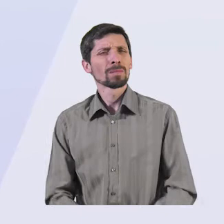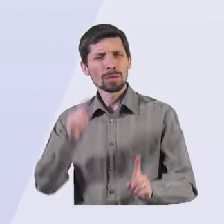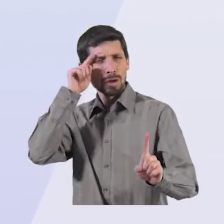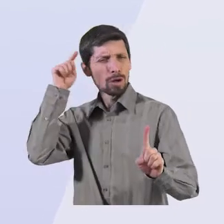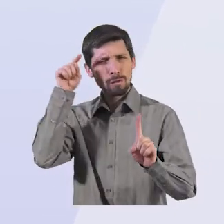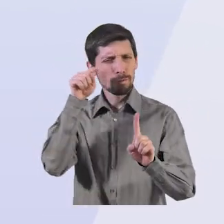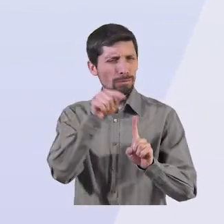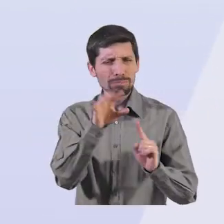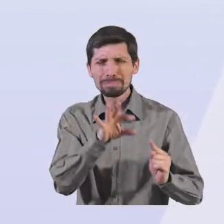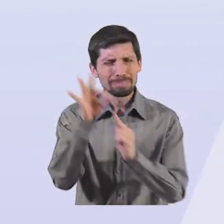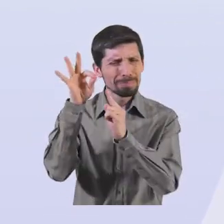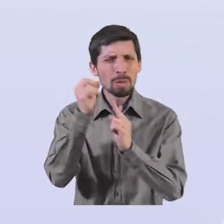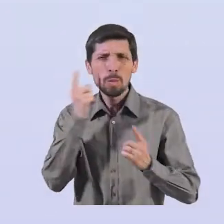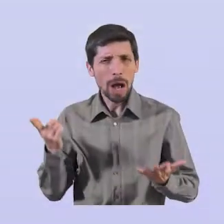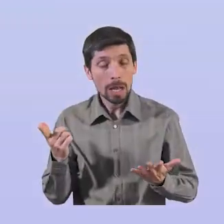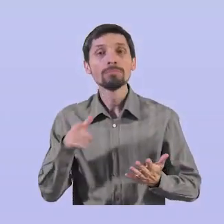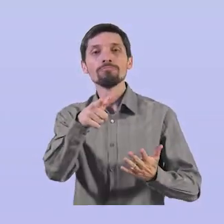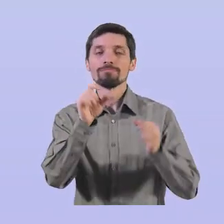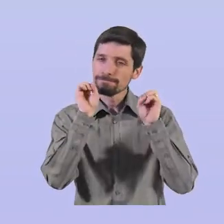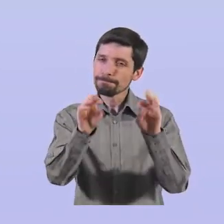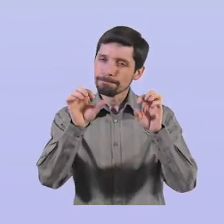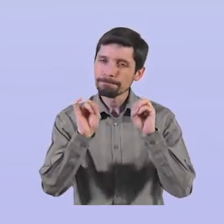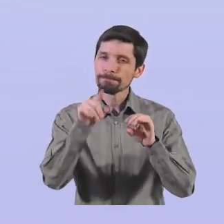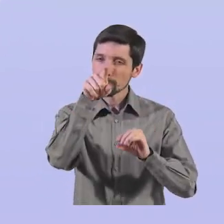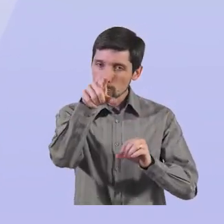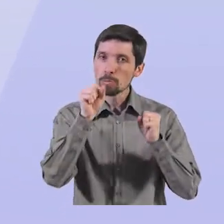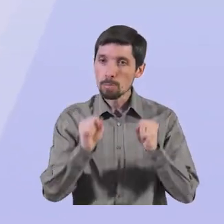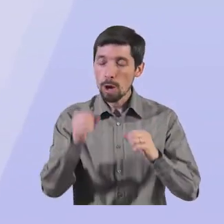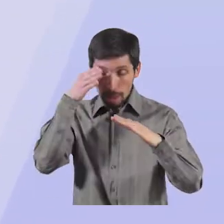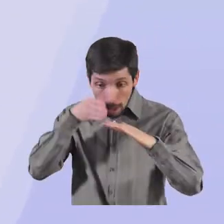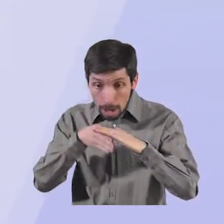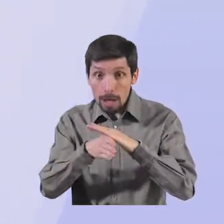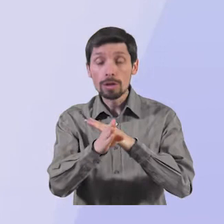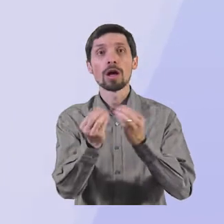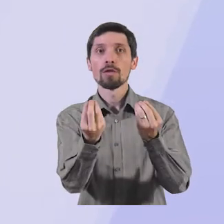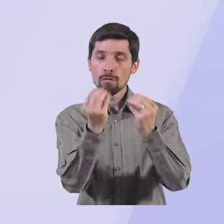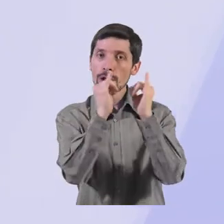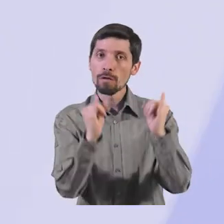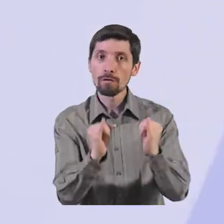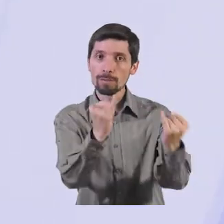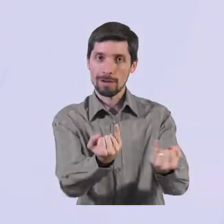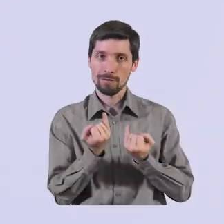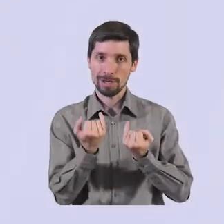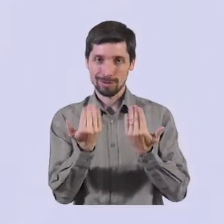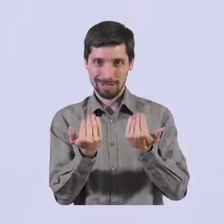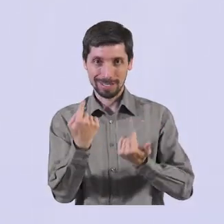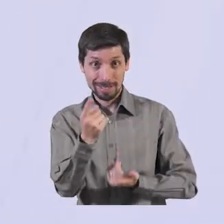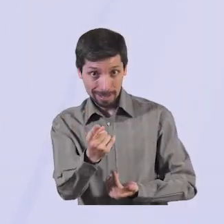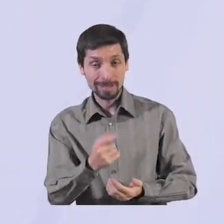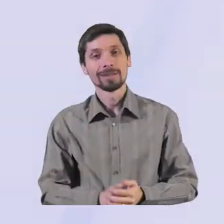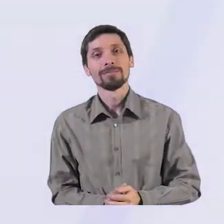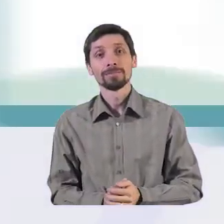¿Cuál es nuestro principal propósito? Capacitarte para que puedas acceder de manera eficiente a la información que requieres.